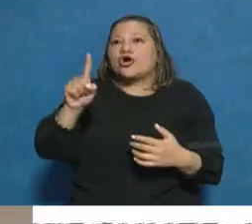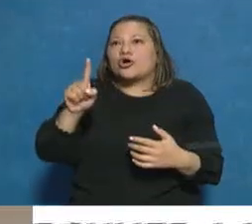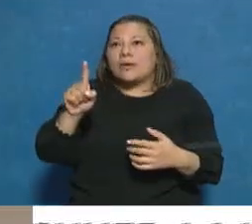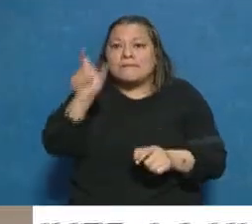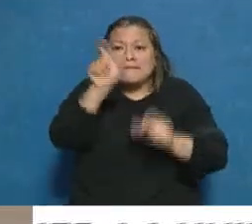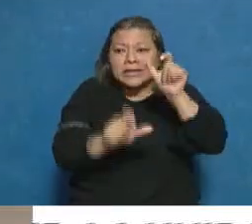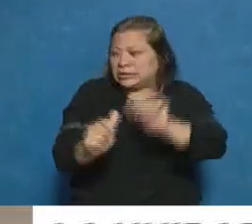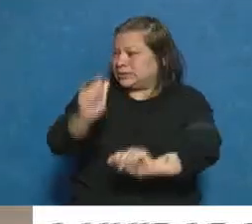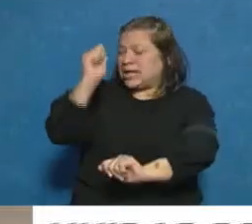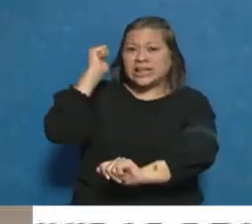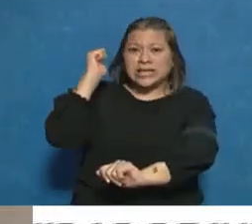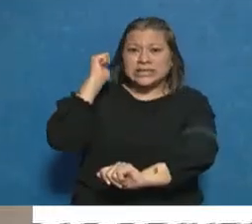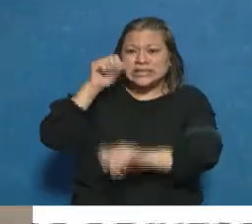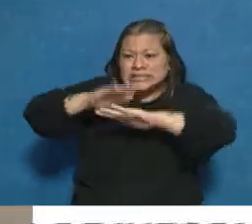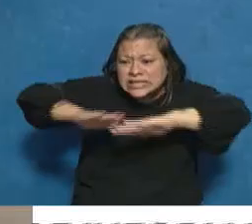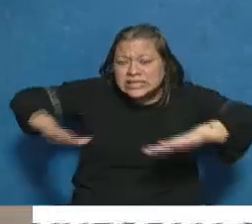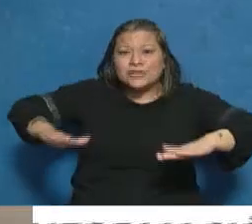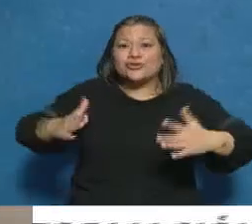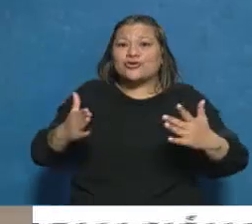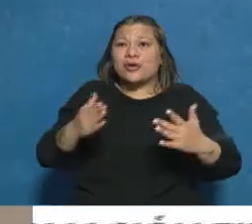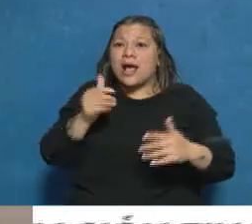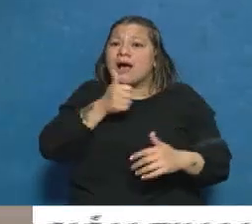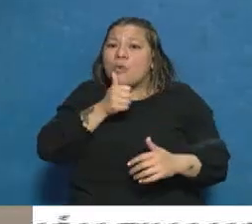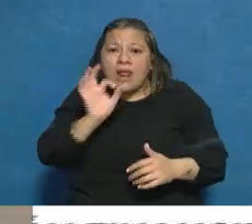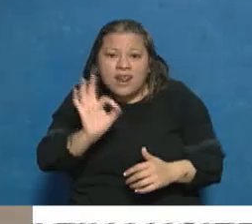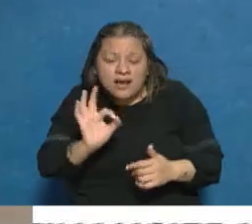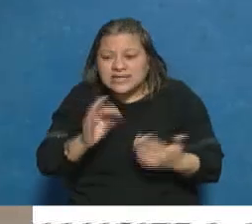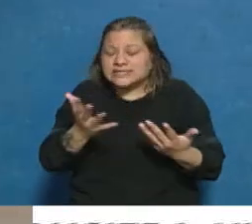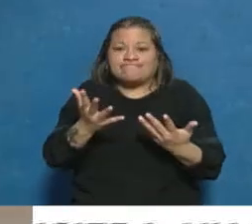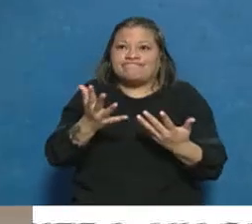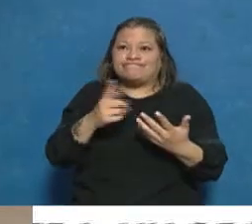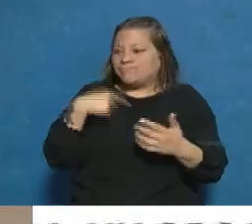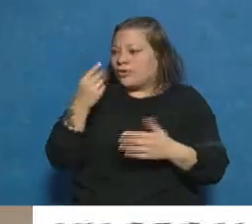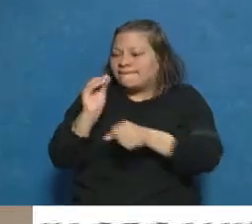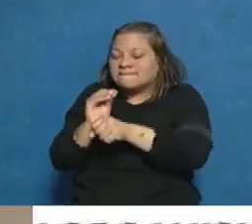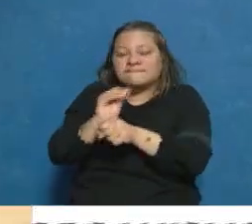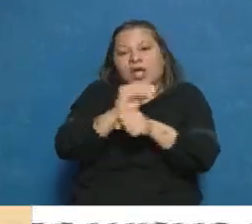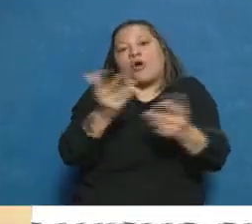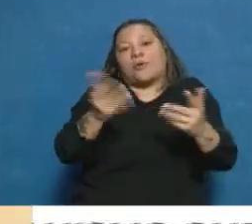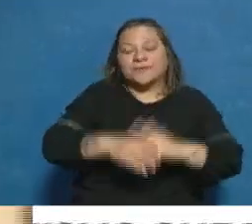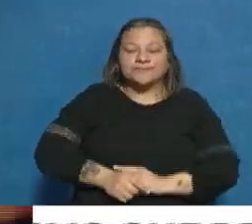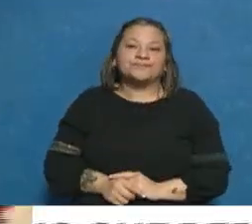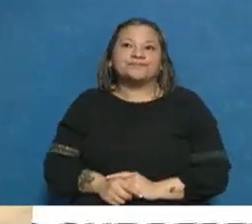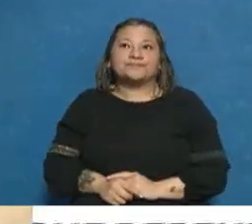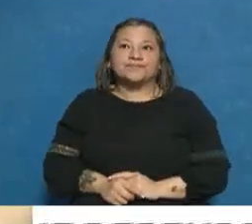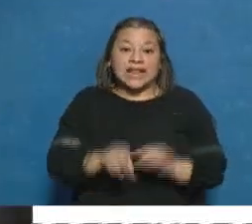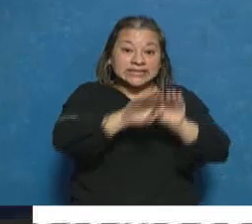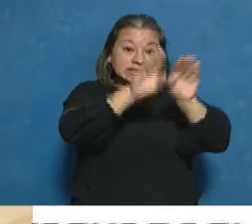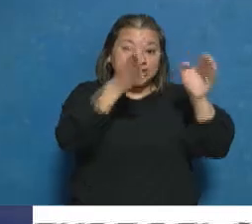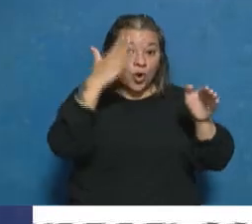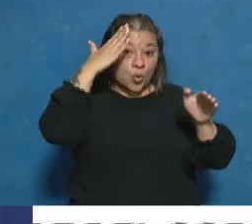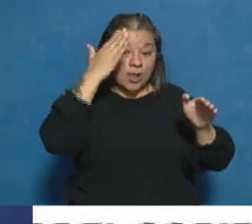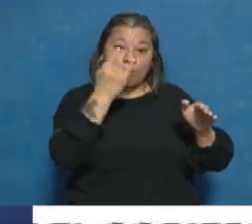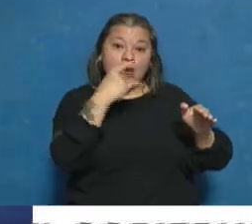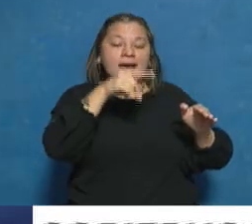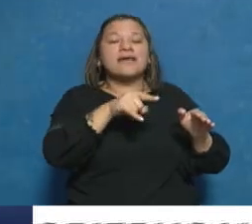bueno había gente atrás de nosotros que estaba con niños chiquititos que no tenían agua que no tenían nada les convida vamos por supuesto en el centro cultural de españa está se montó